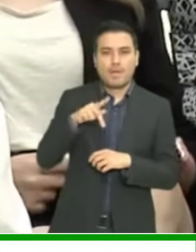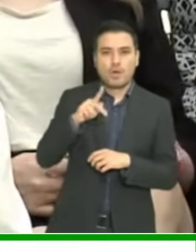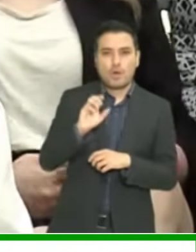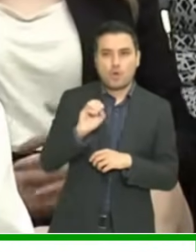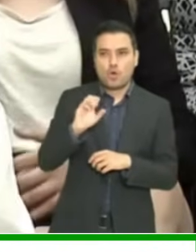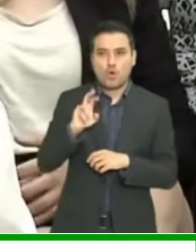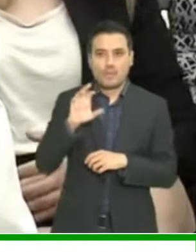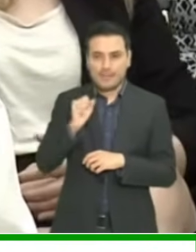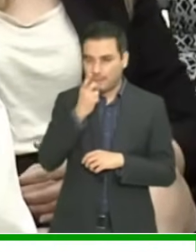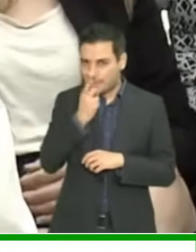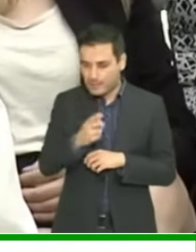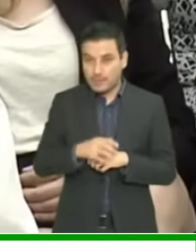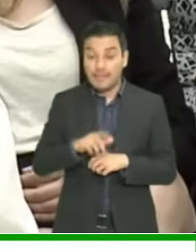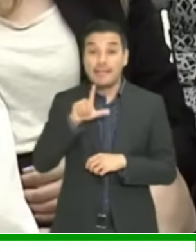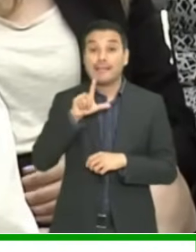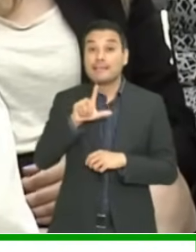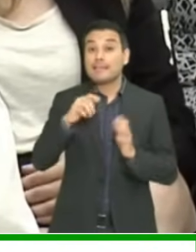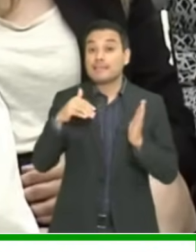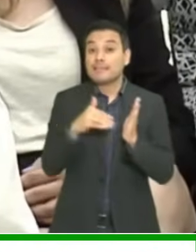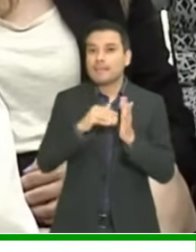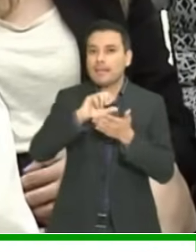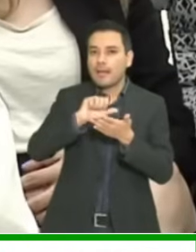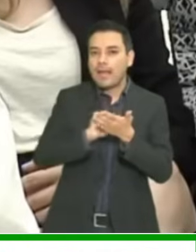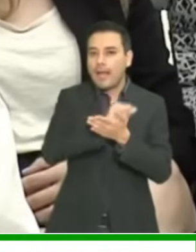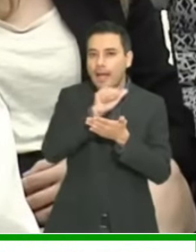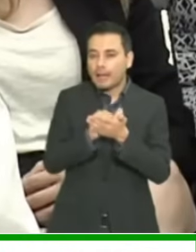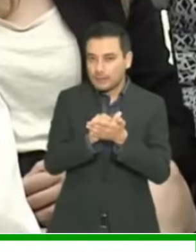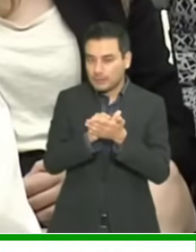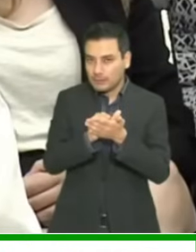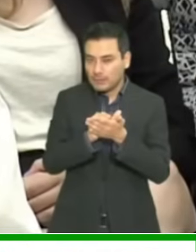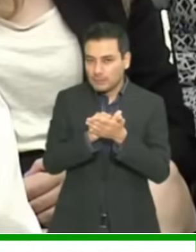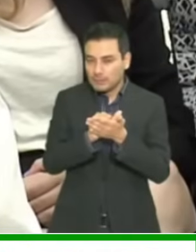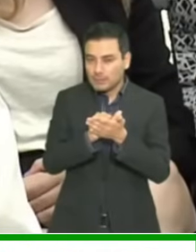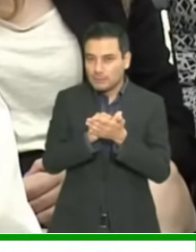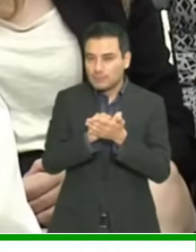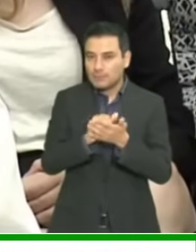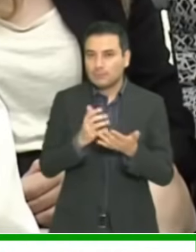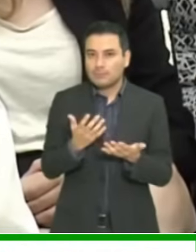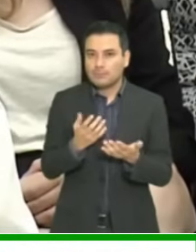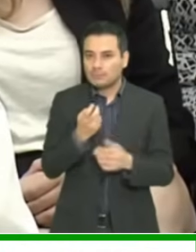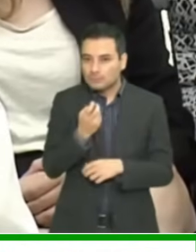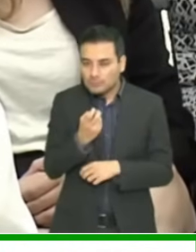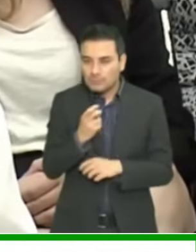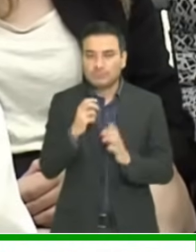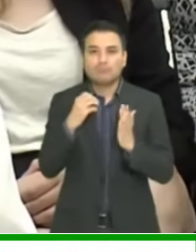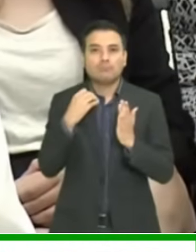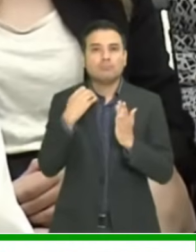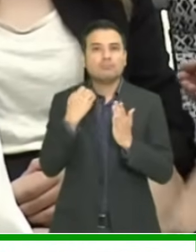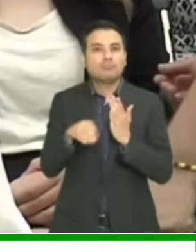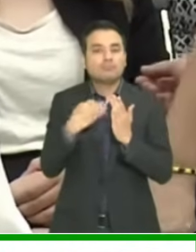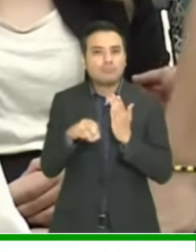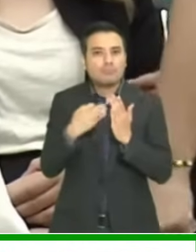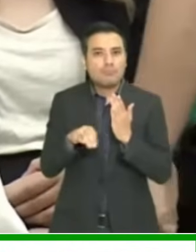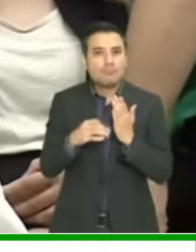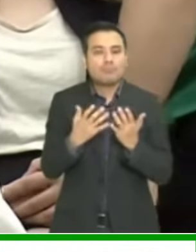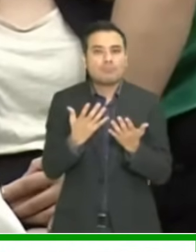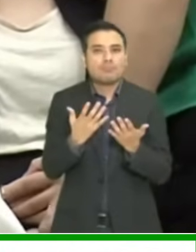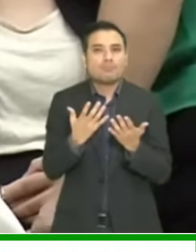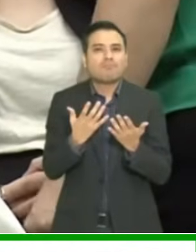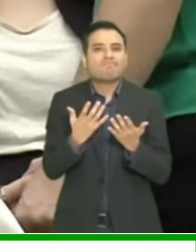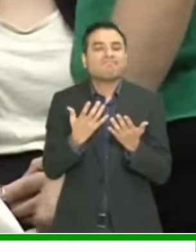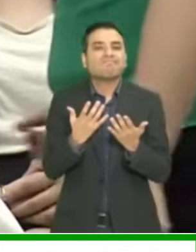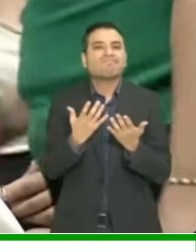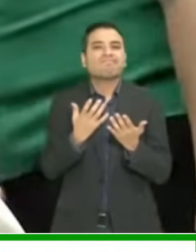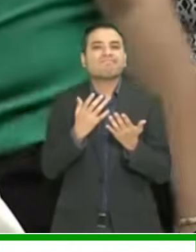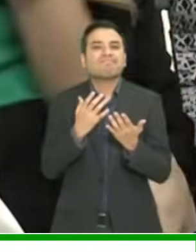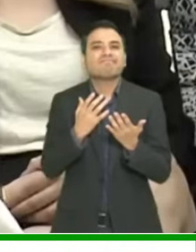que 17,000 actas que no se han incorporado porque se han leído como irregulares, la